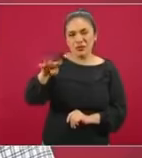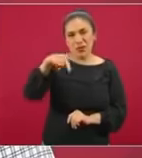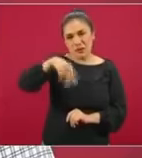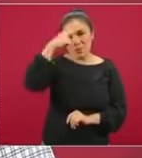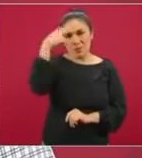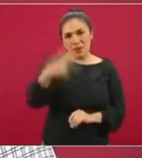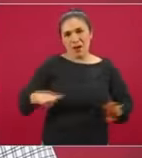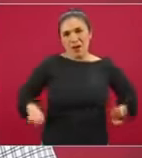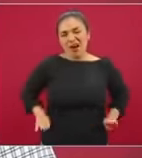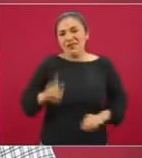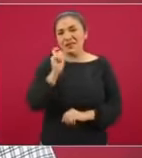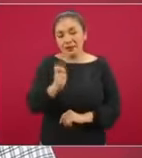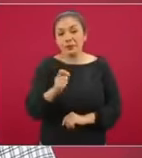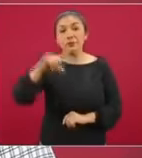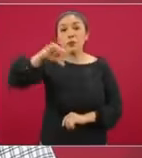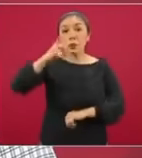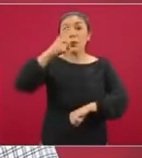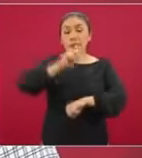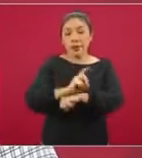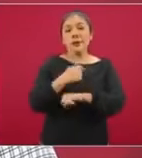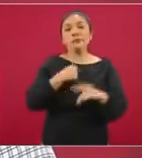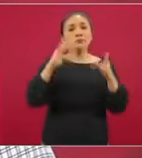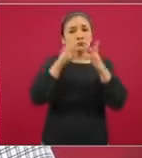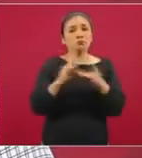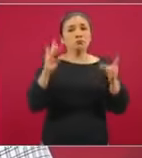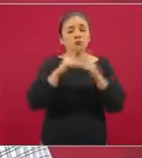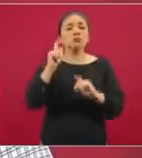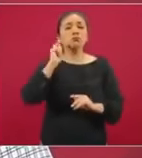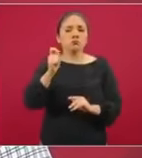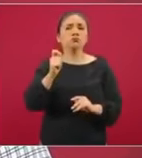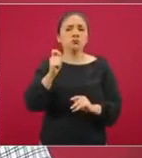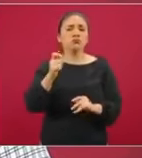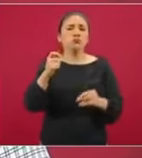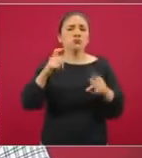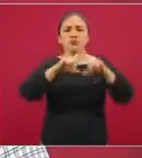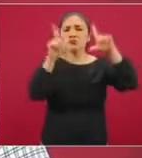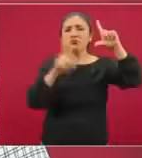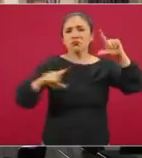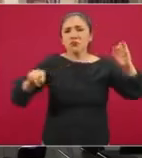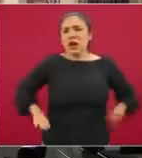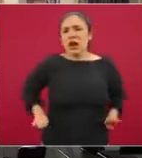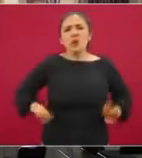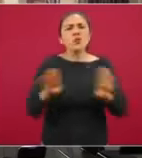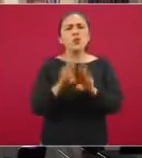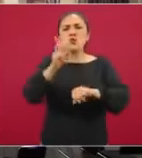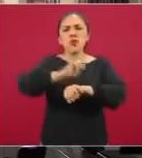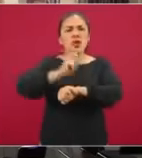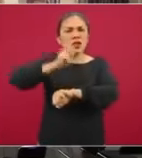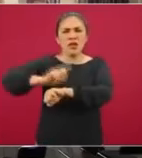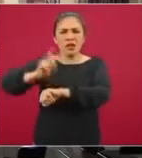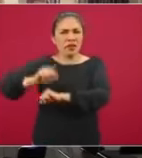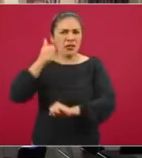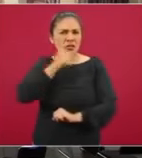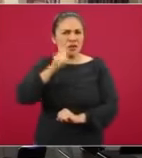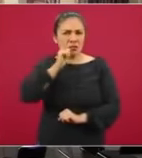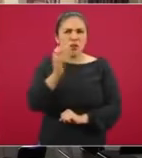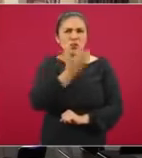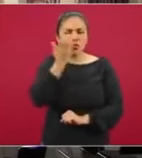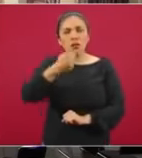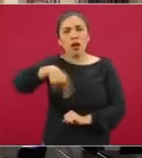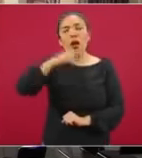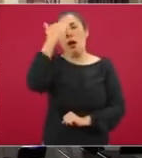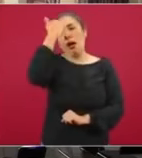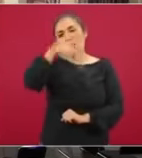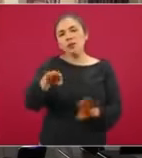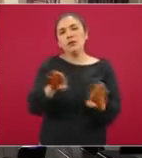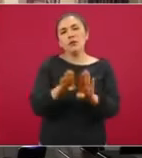en México. El día de hoy vamos a actualizar el escenario nacional, como lo hacemos todos los días, para que puedan ustedes siempre